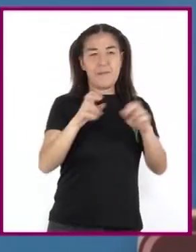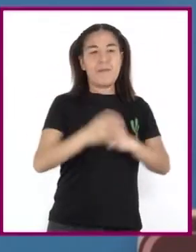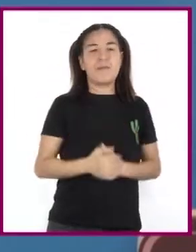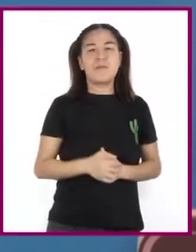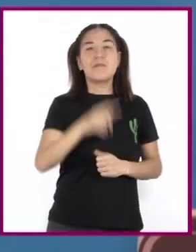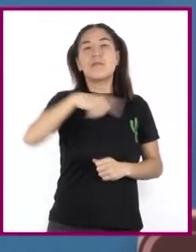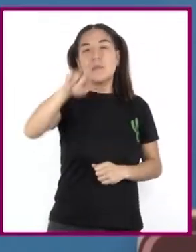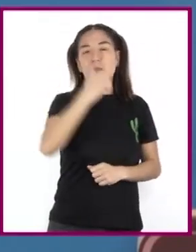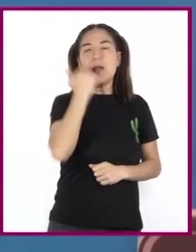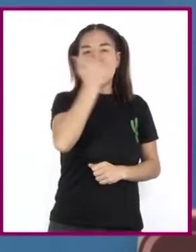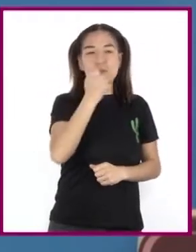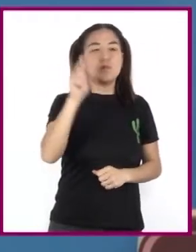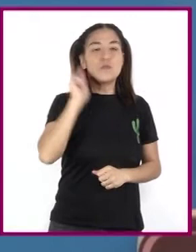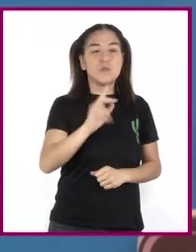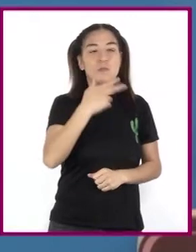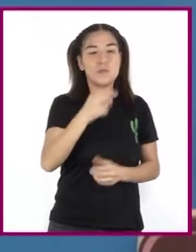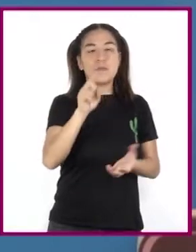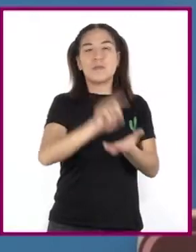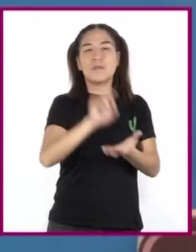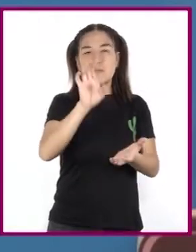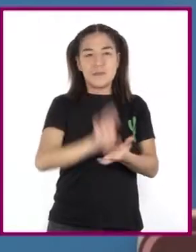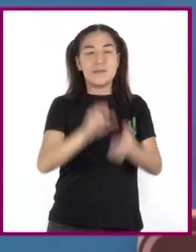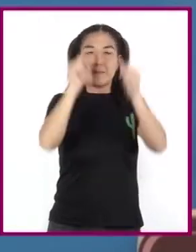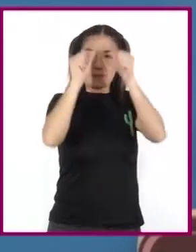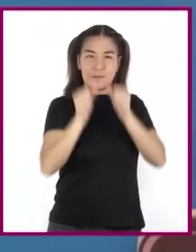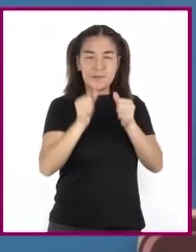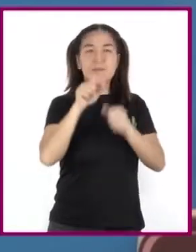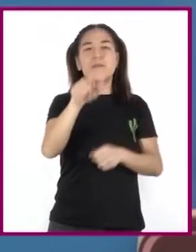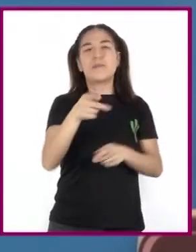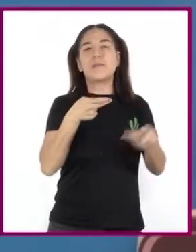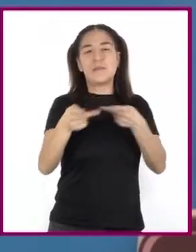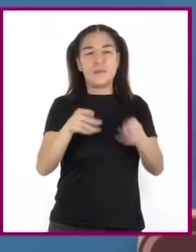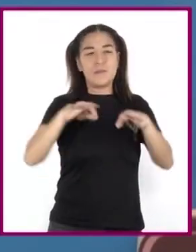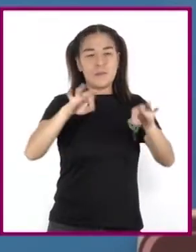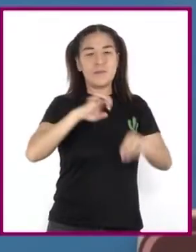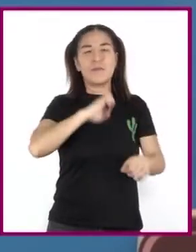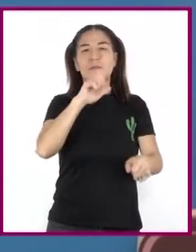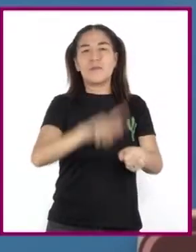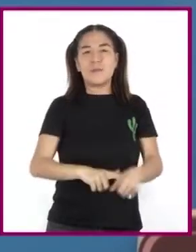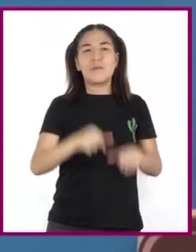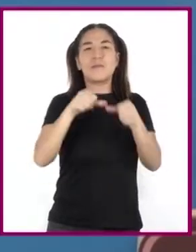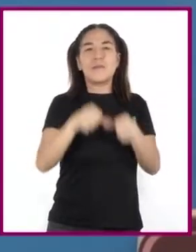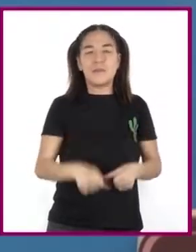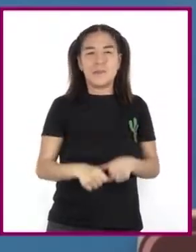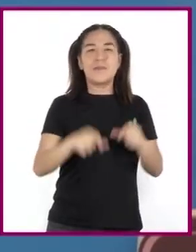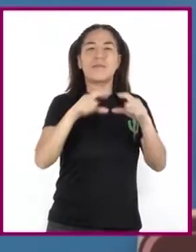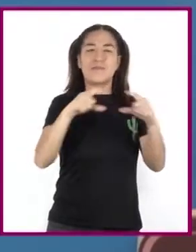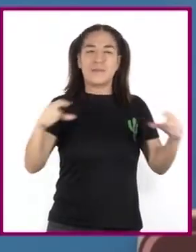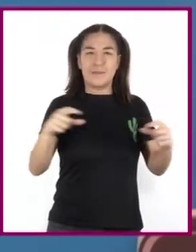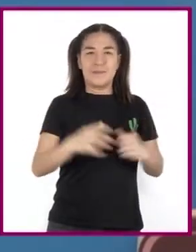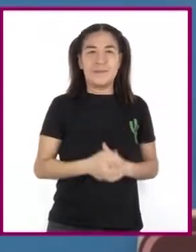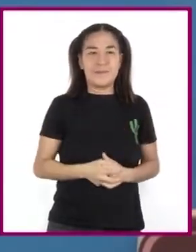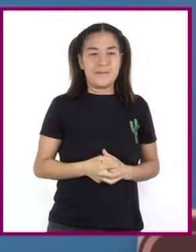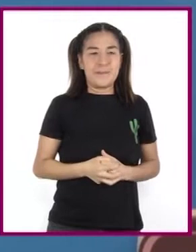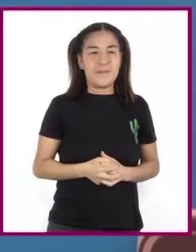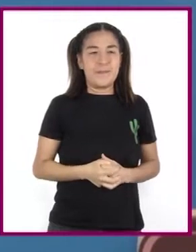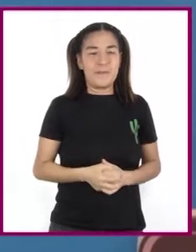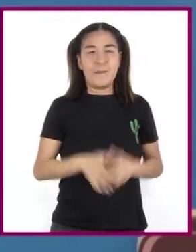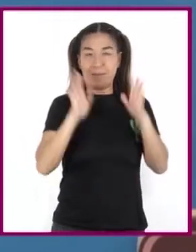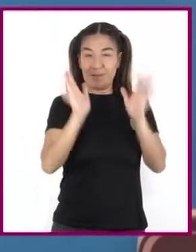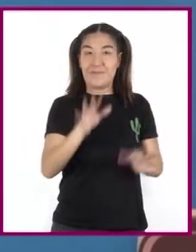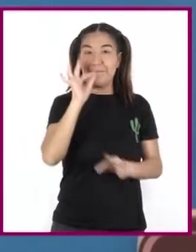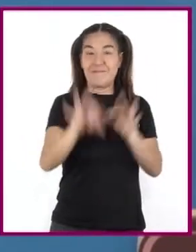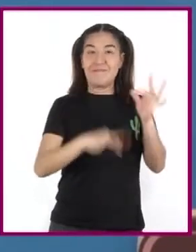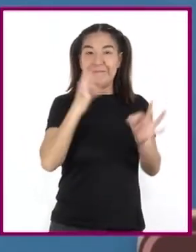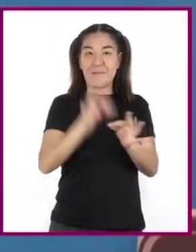Las alumnas y alumnos que tienen discapacidad visual, preparen sus hojas Leyer, su punzón y regleta. ¿Están